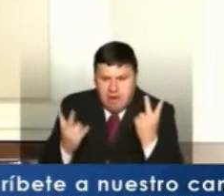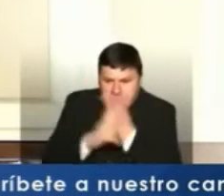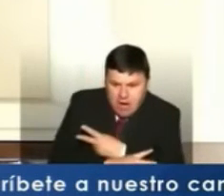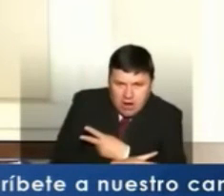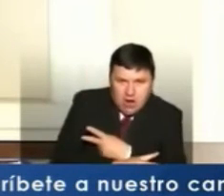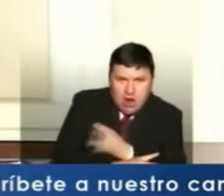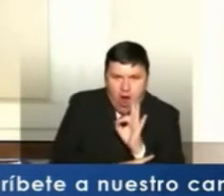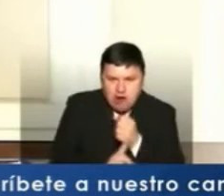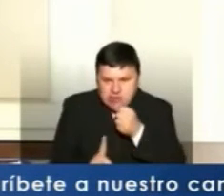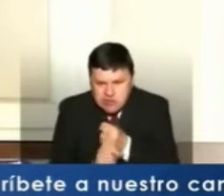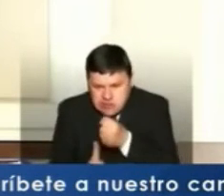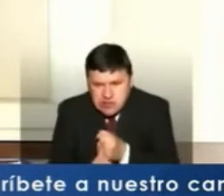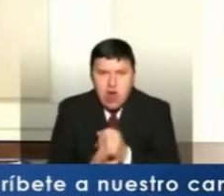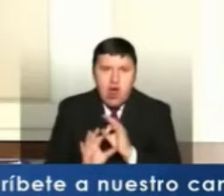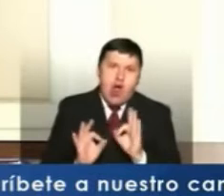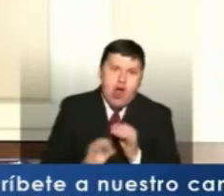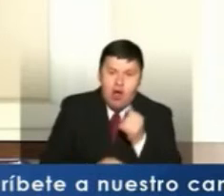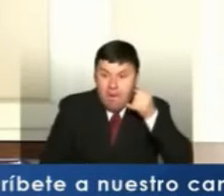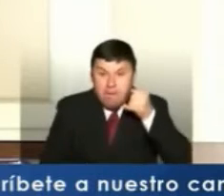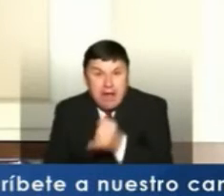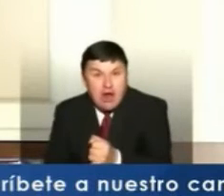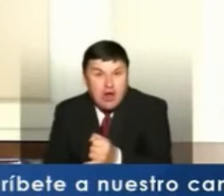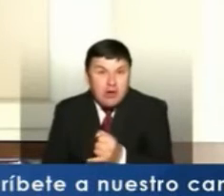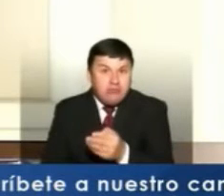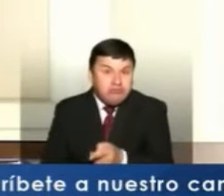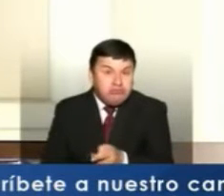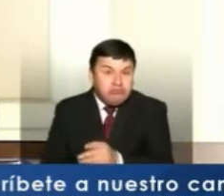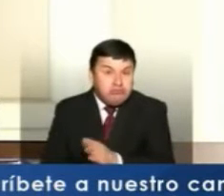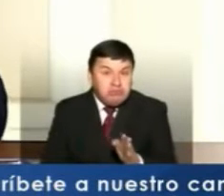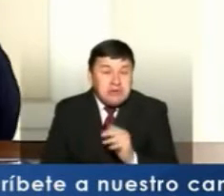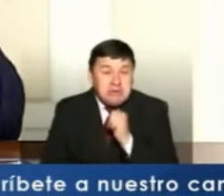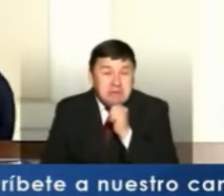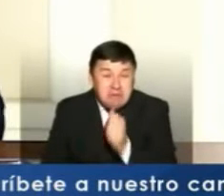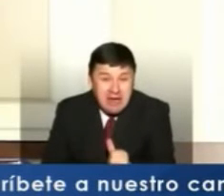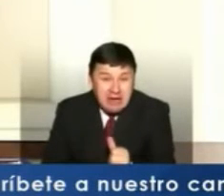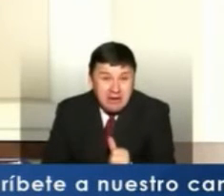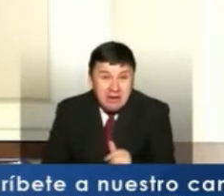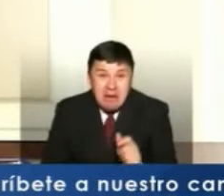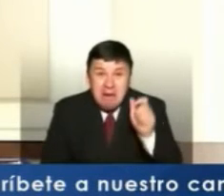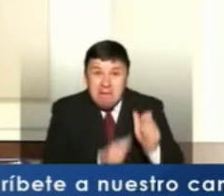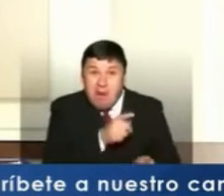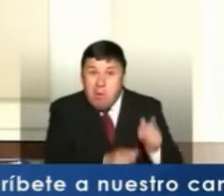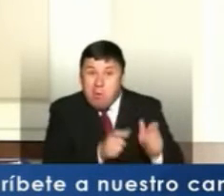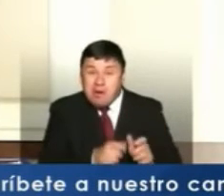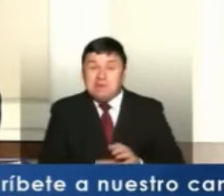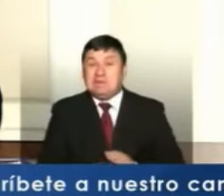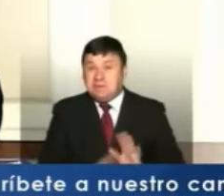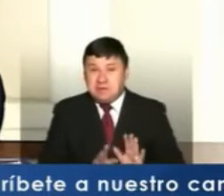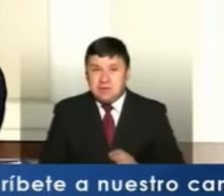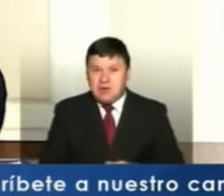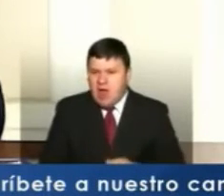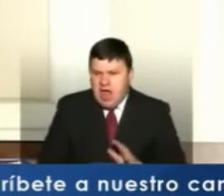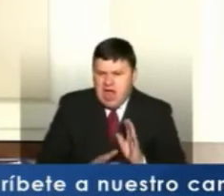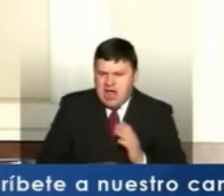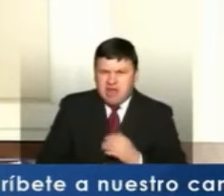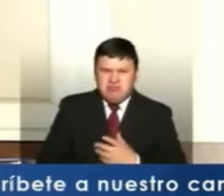violentándolo, agrediéndolo, violándolo, y lo que es aún peor, aquellos que han llegado a esa